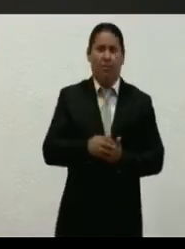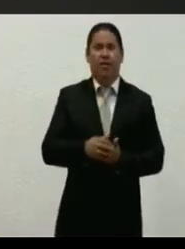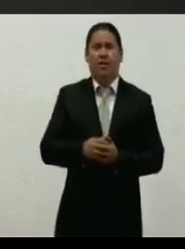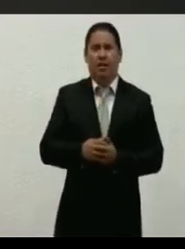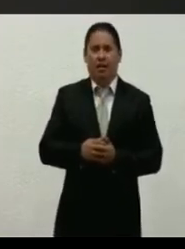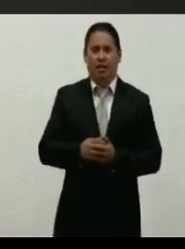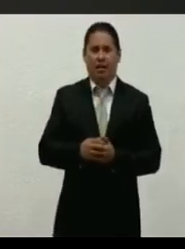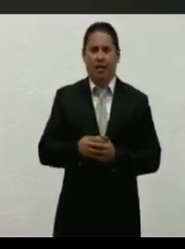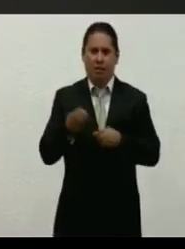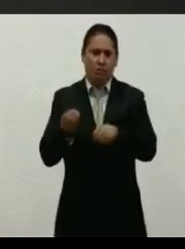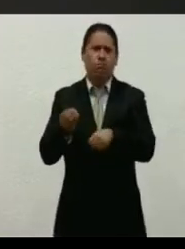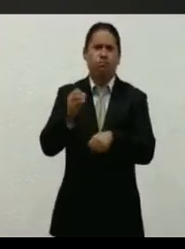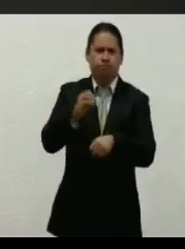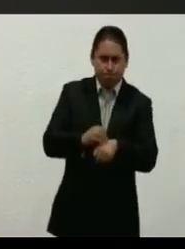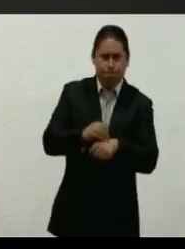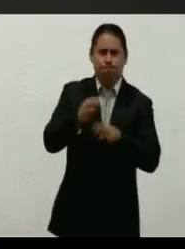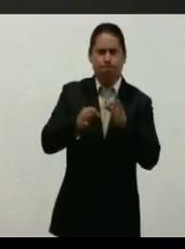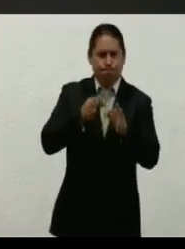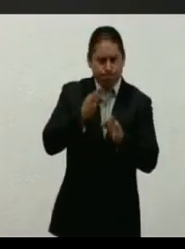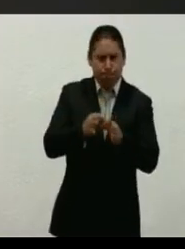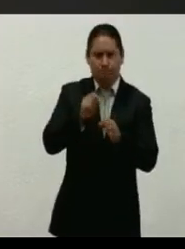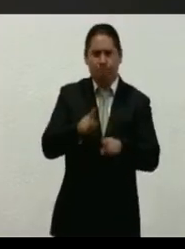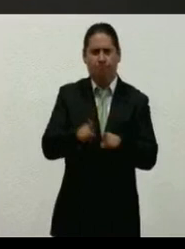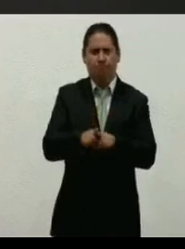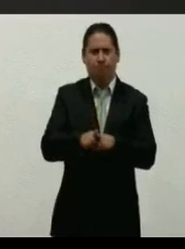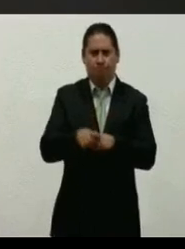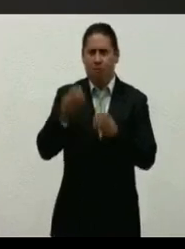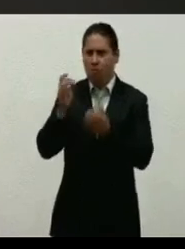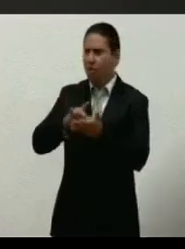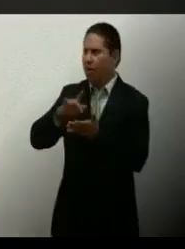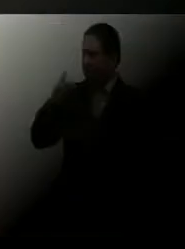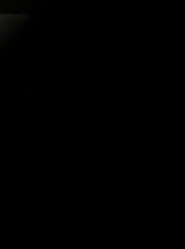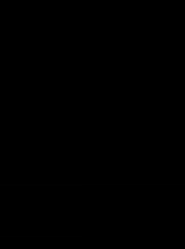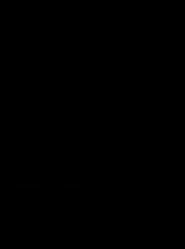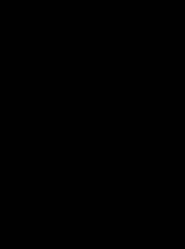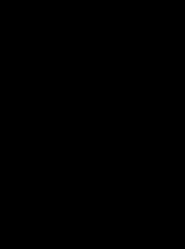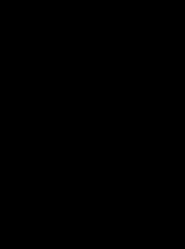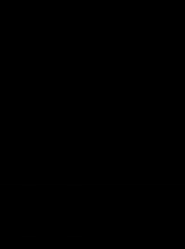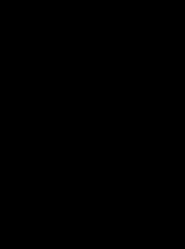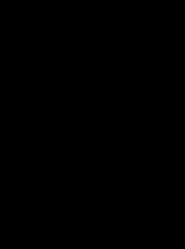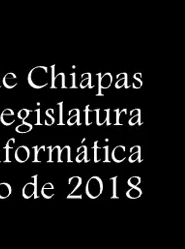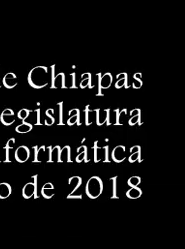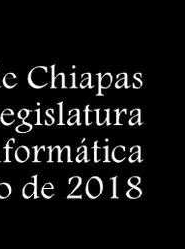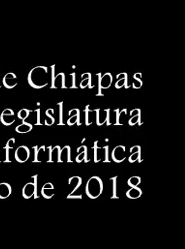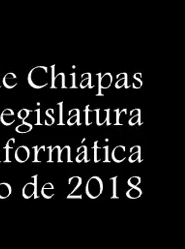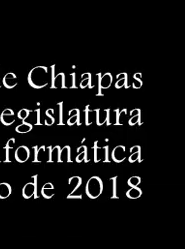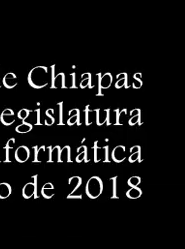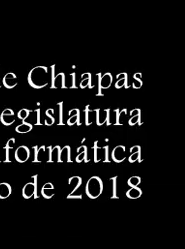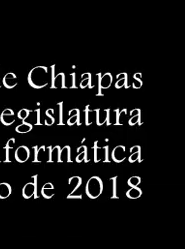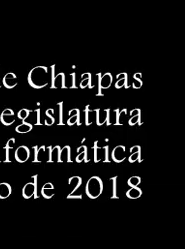aplicarán de manera eficiente y eficaz. Es cuanto, diputado presidente. Muchas gracias.